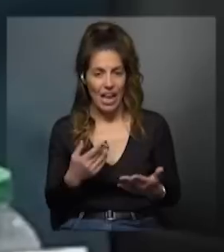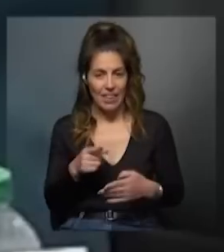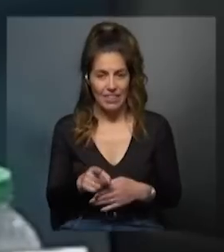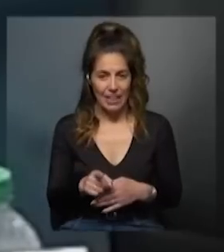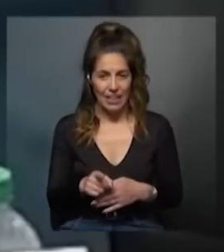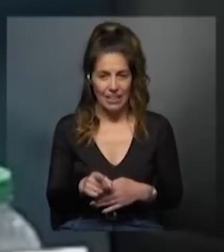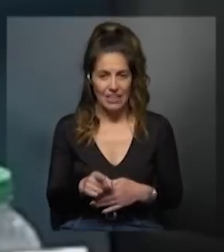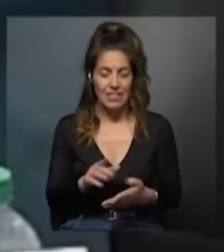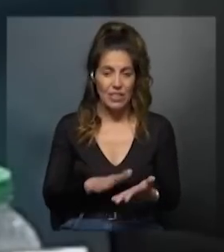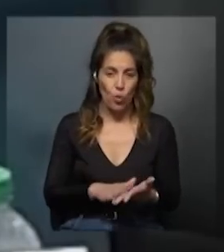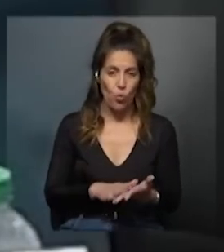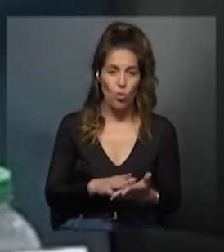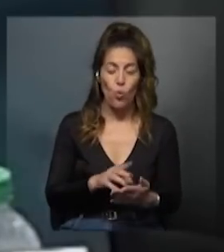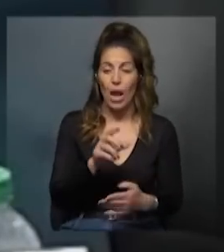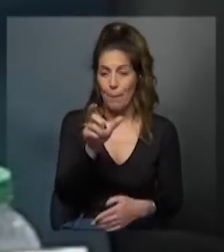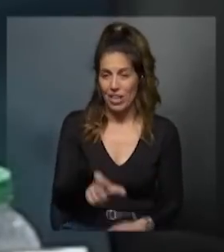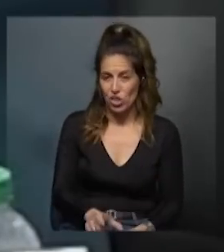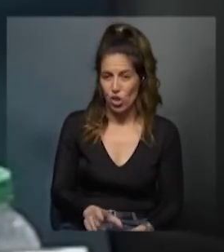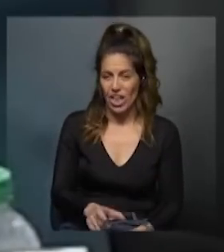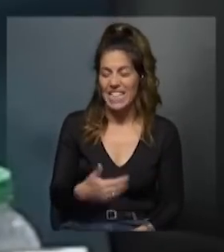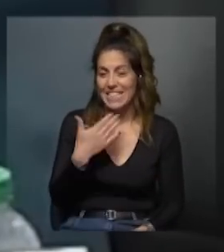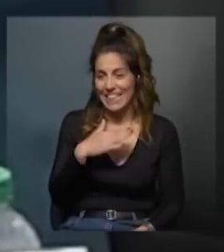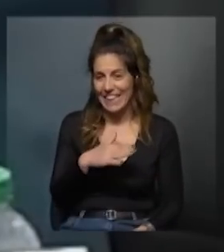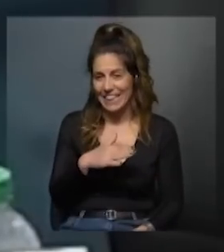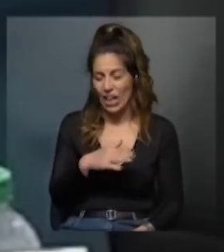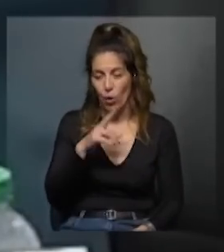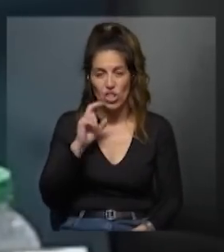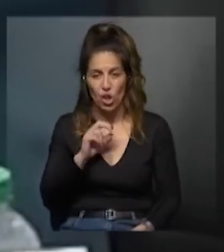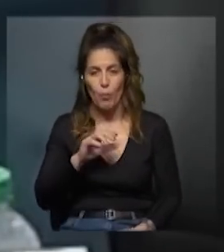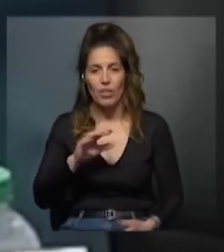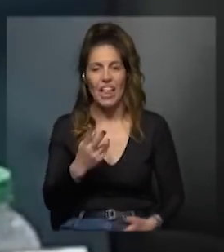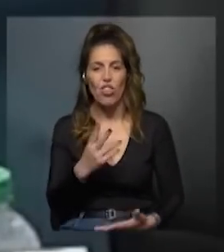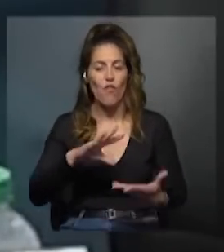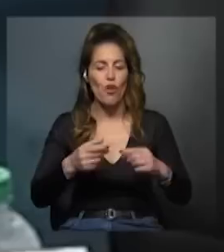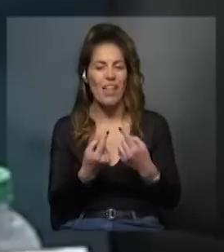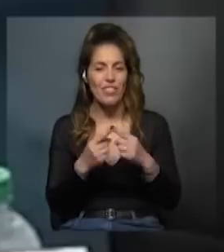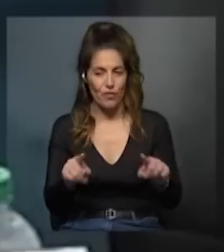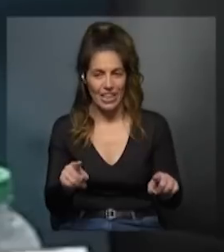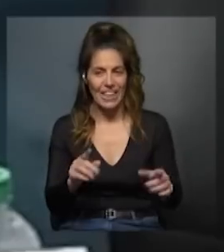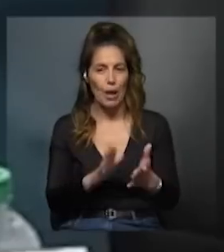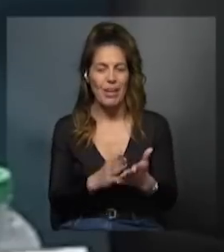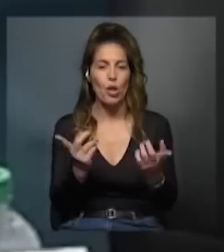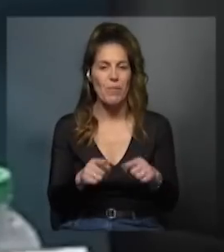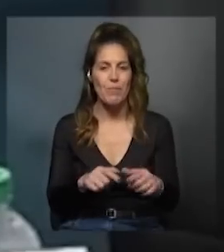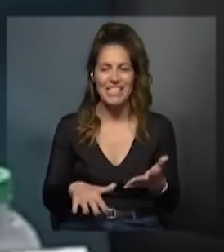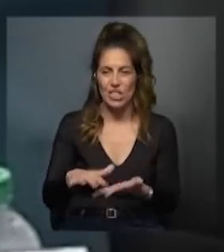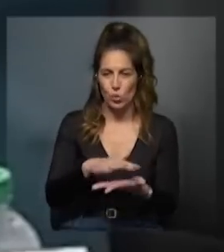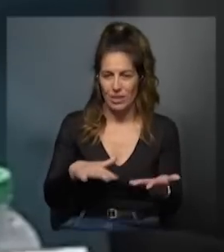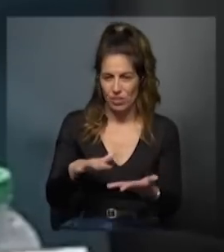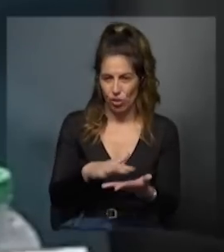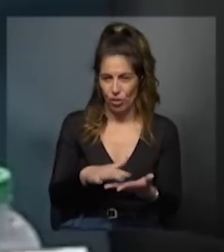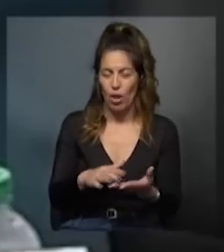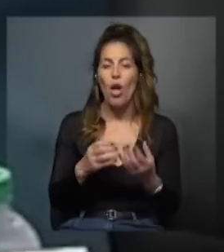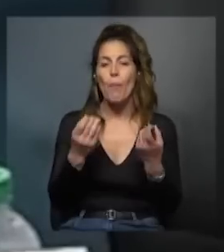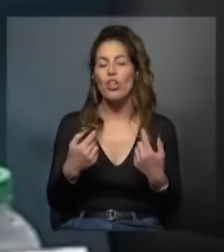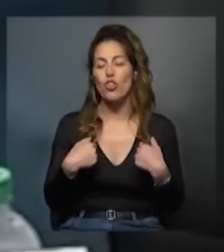segú que usa una persona o se entiende cuando se comporta De dos maneras distintas respecto a una situación y yo Por eso